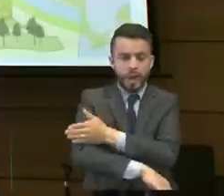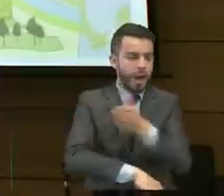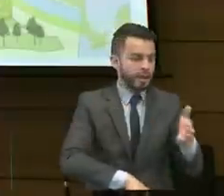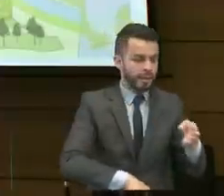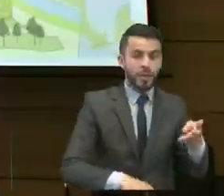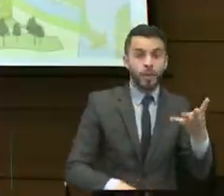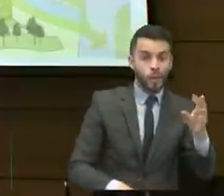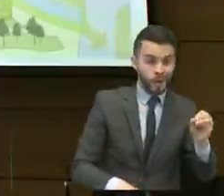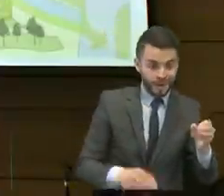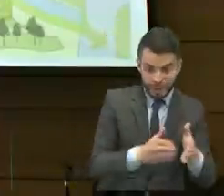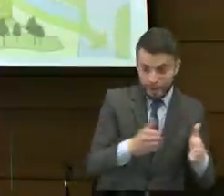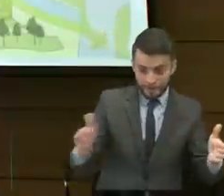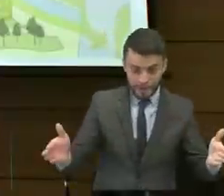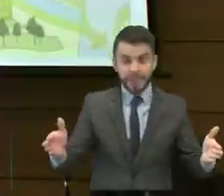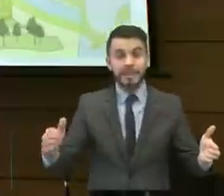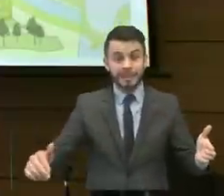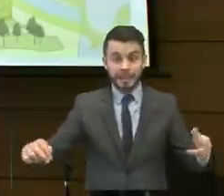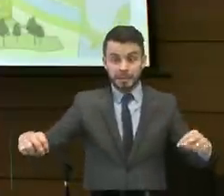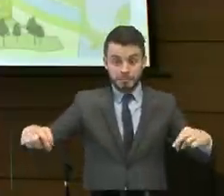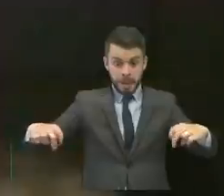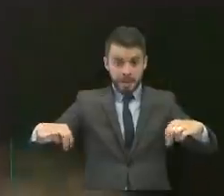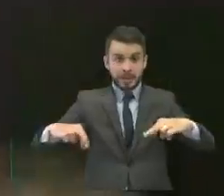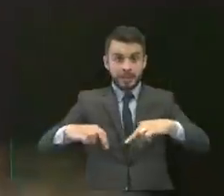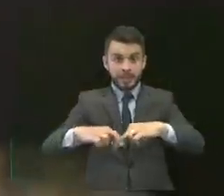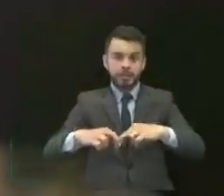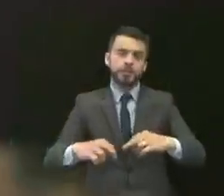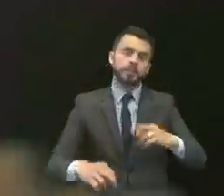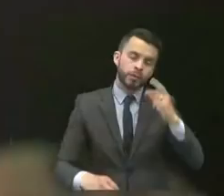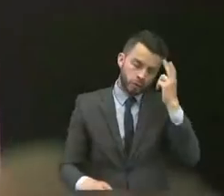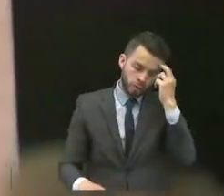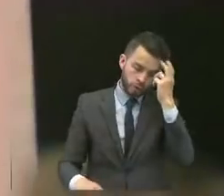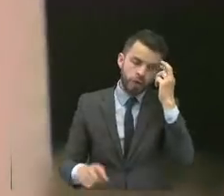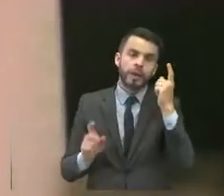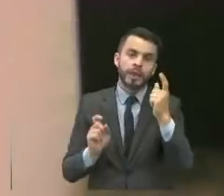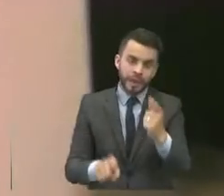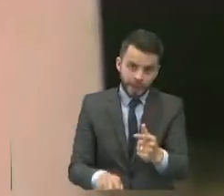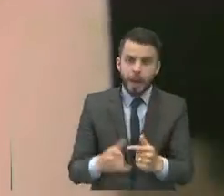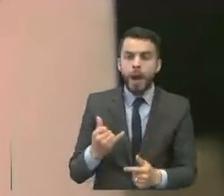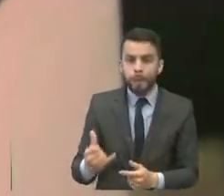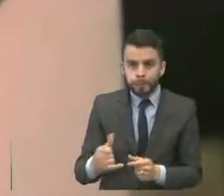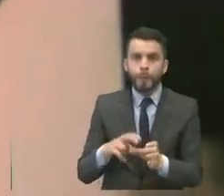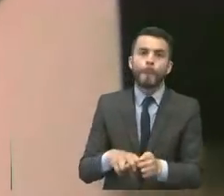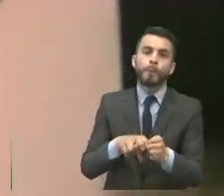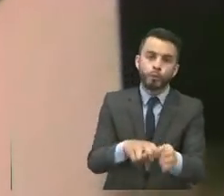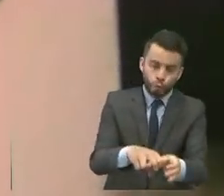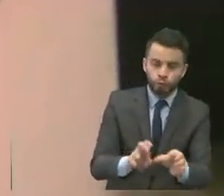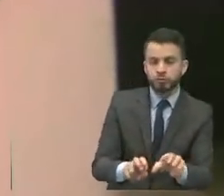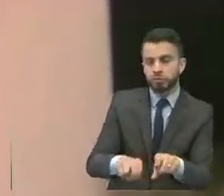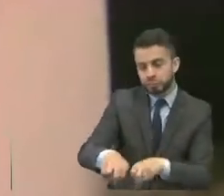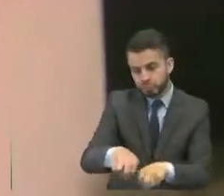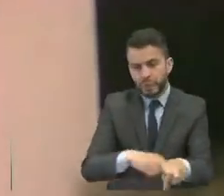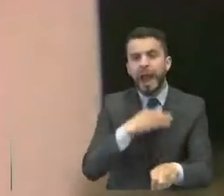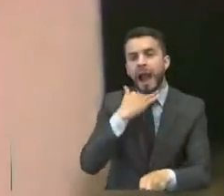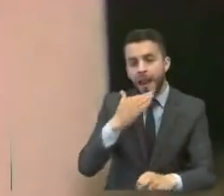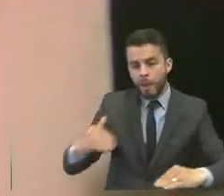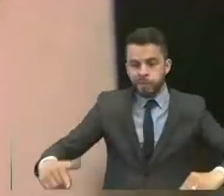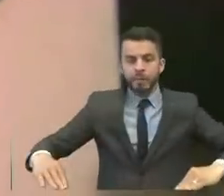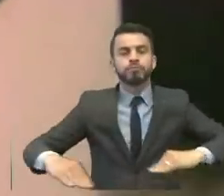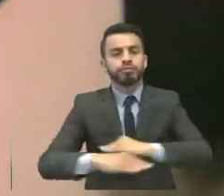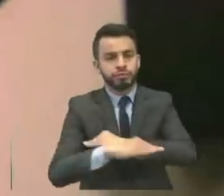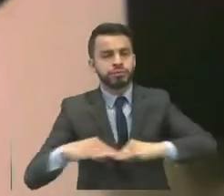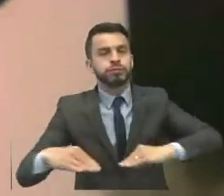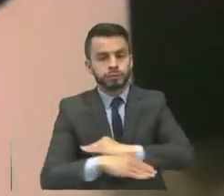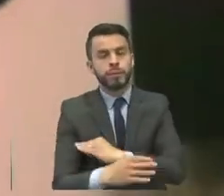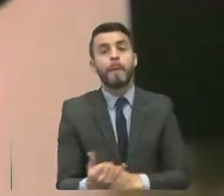Dejando, por supuesto, tenemos que dejar la conexión hasta el Museo Nacional, es decir, no es que no va a haber transporte público, claro que va a haber. Va a haber transporte